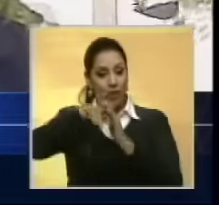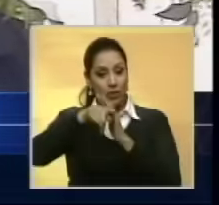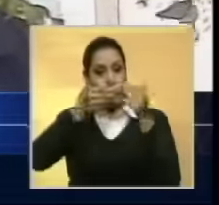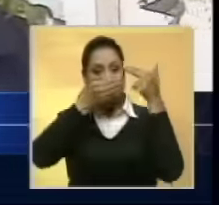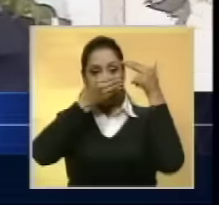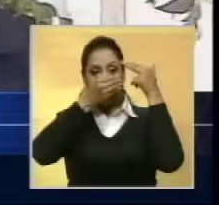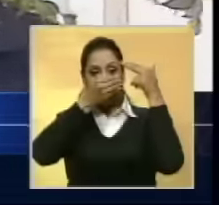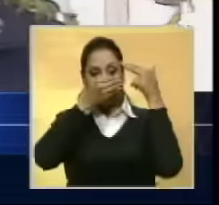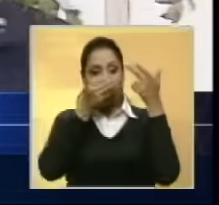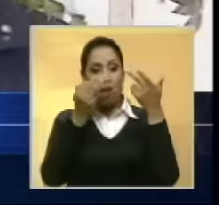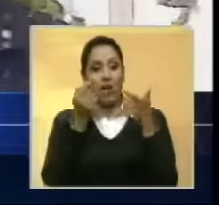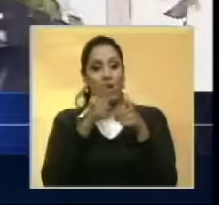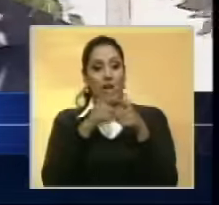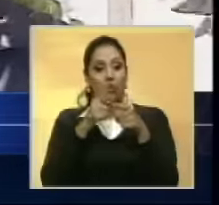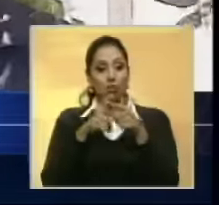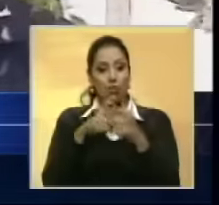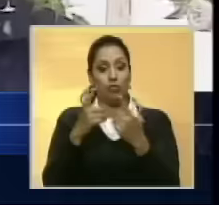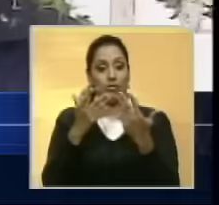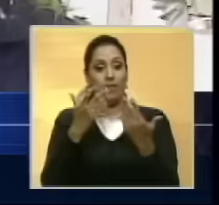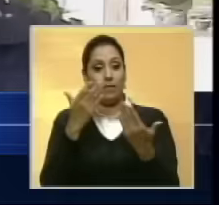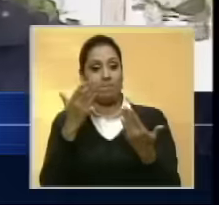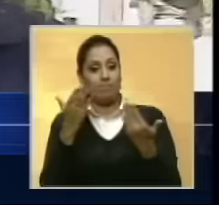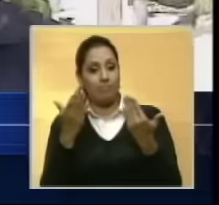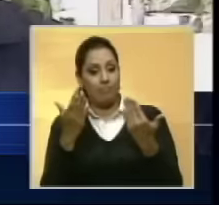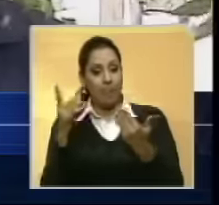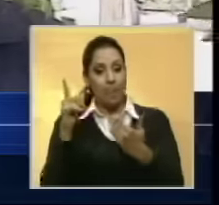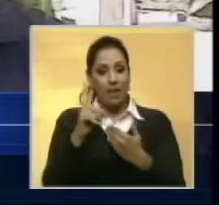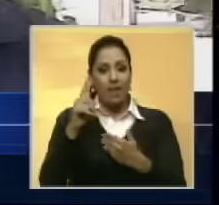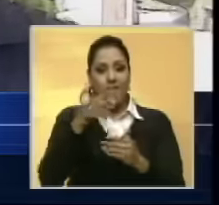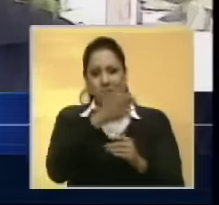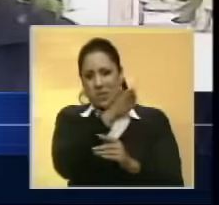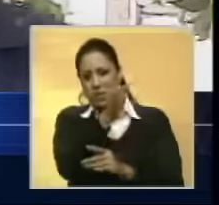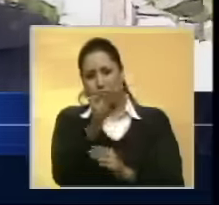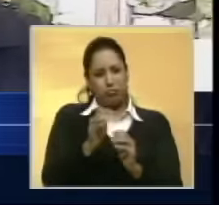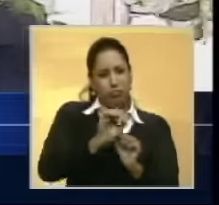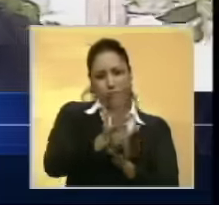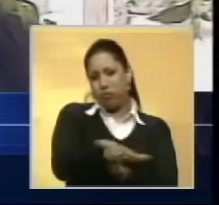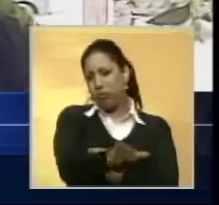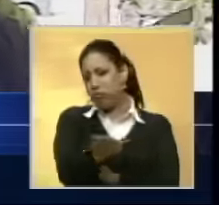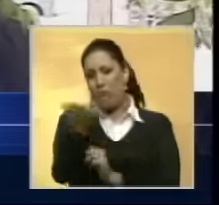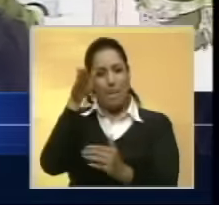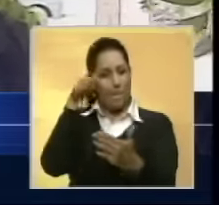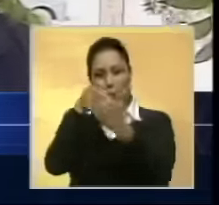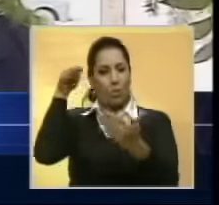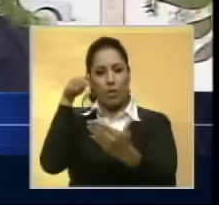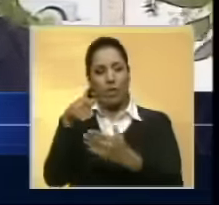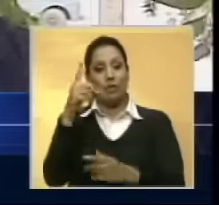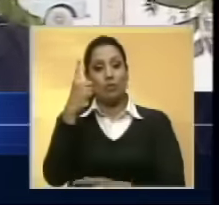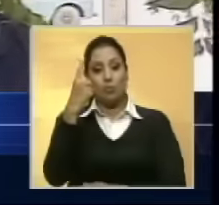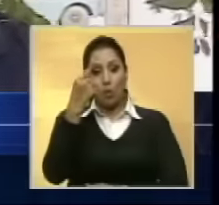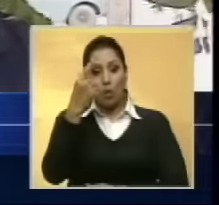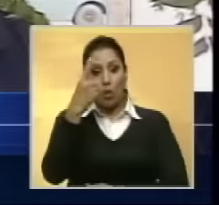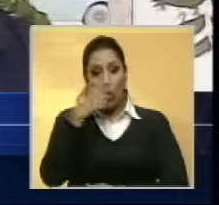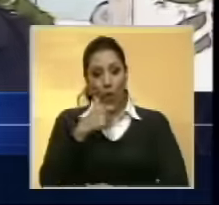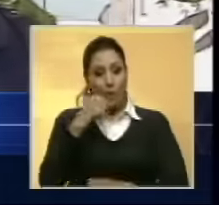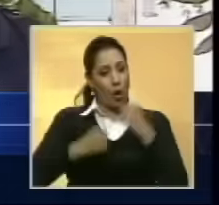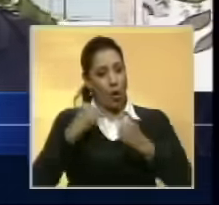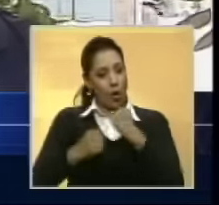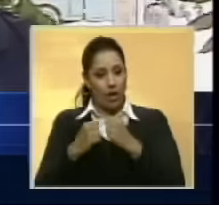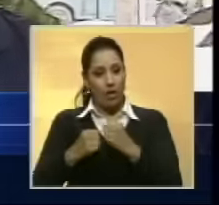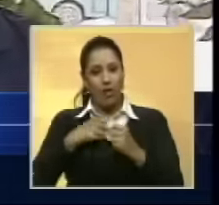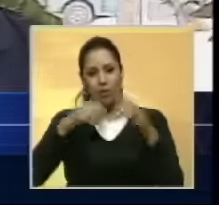metido adentro, y entonces vinieron y cogieron la curva todo lo que daba y se mandaron ahí. Entonces uno salieron corriendo